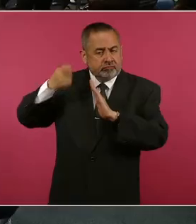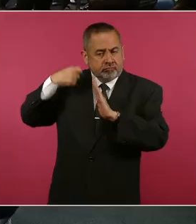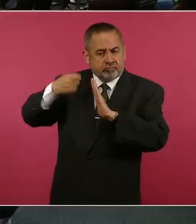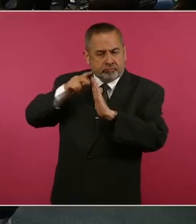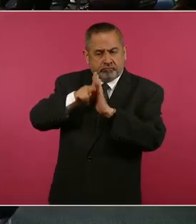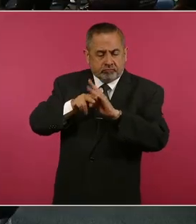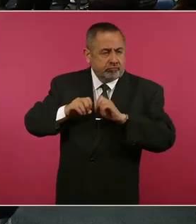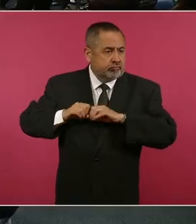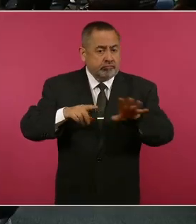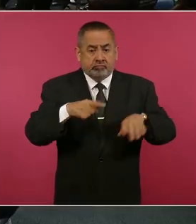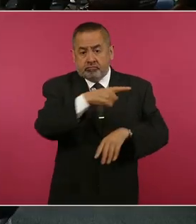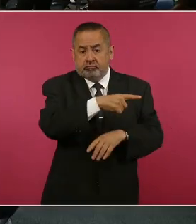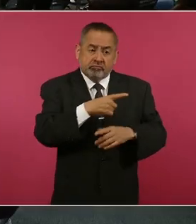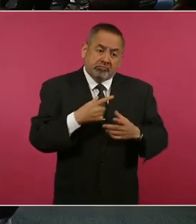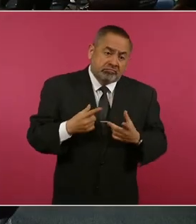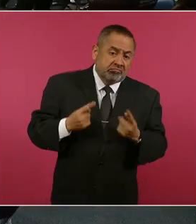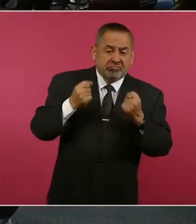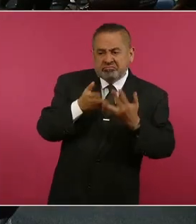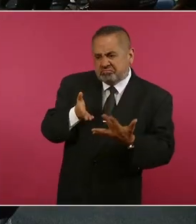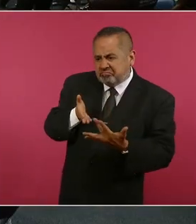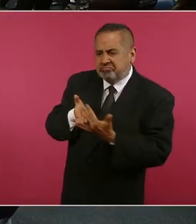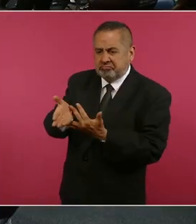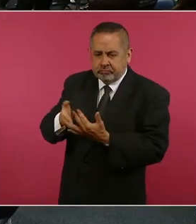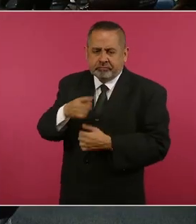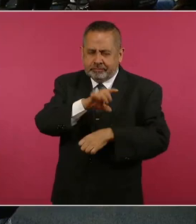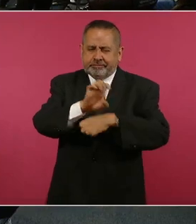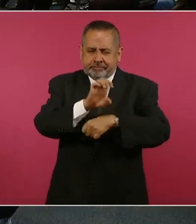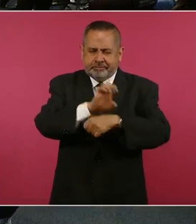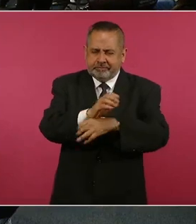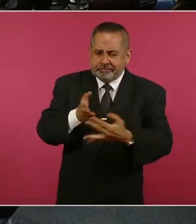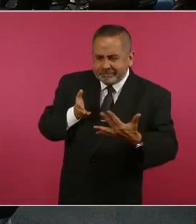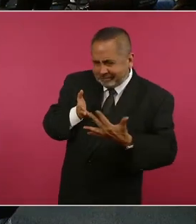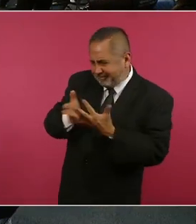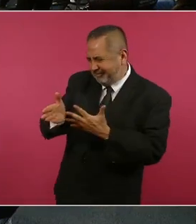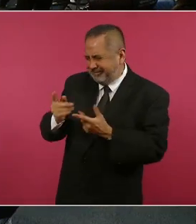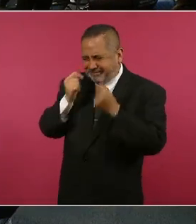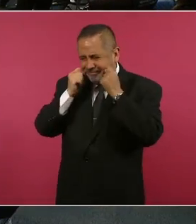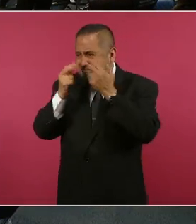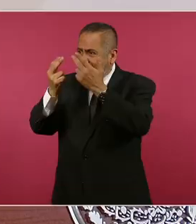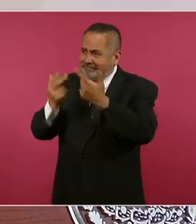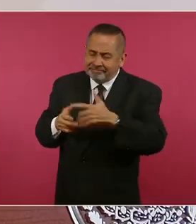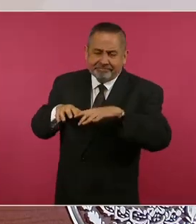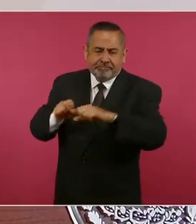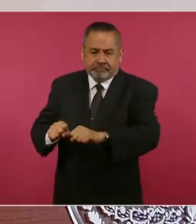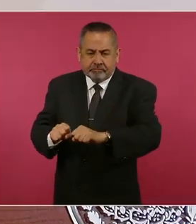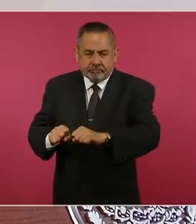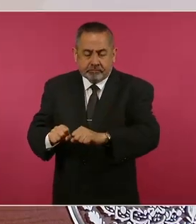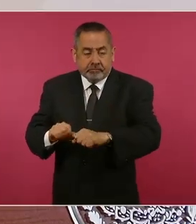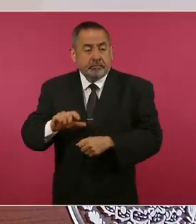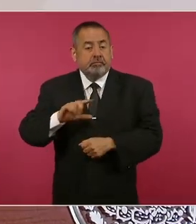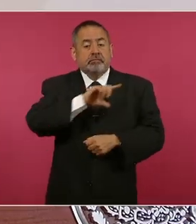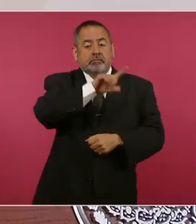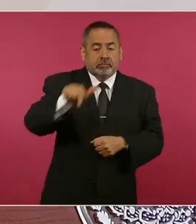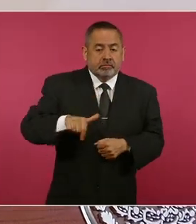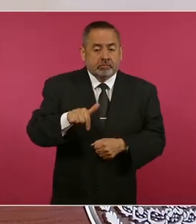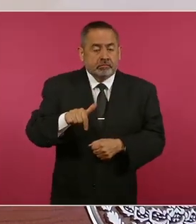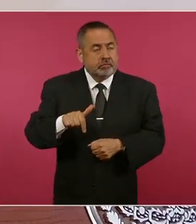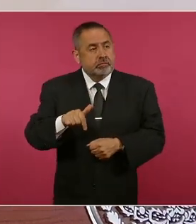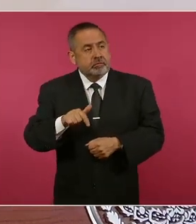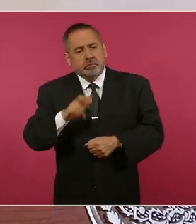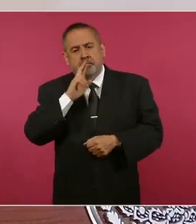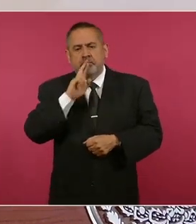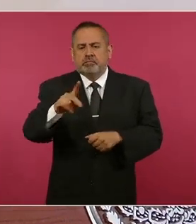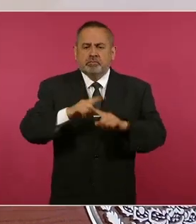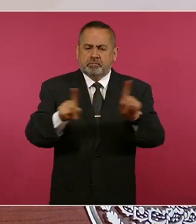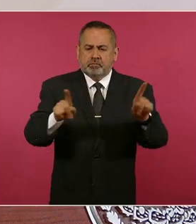de cómo allanaron, de cómo tomaron, asaltaron nuestra embajada, ya la respuesta fue distinta. Ayer o